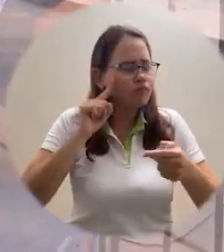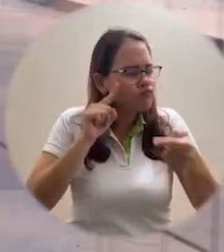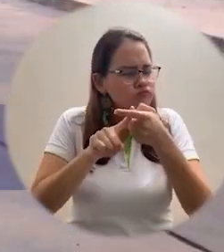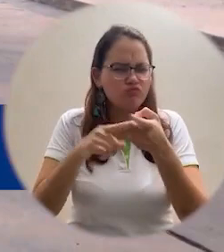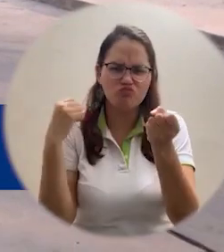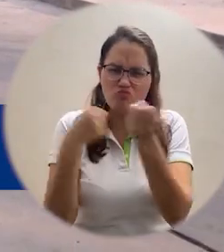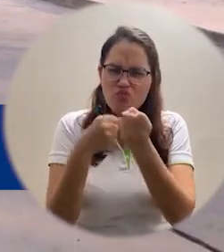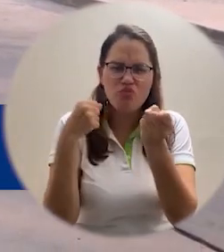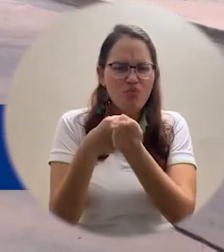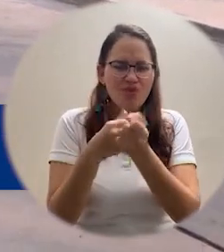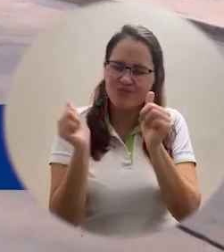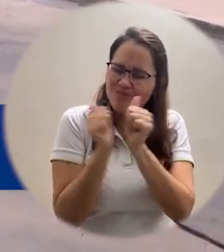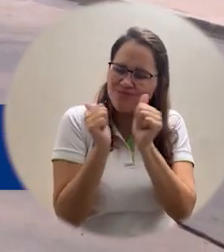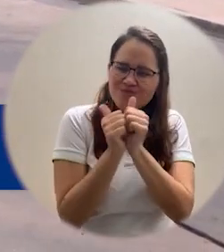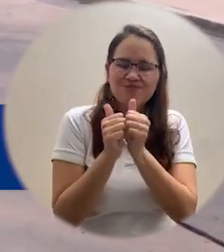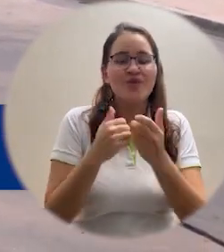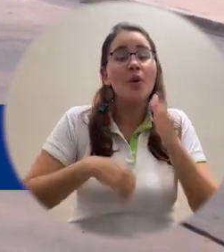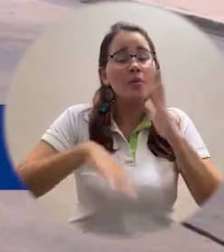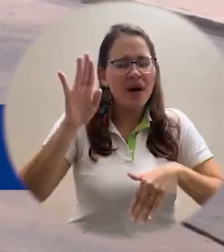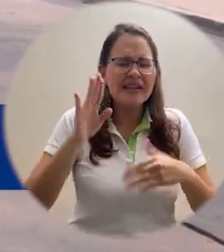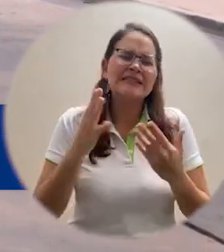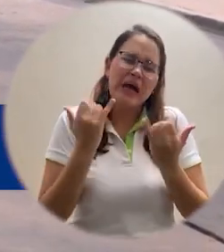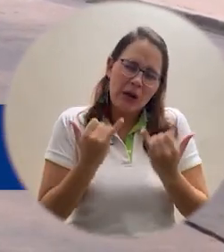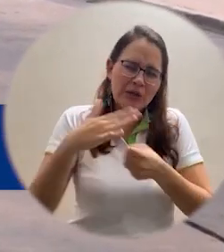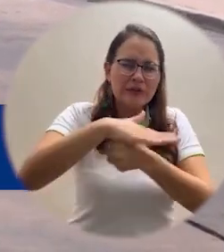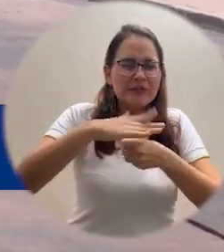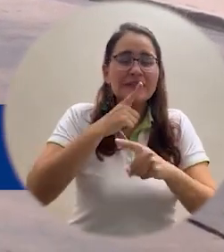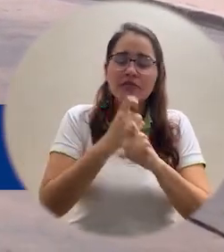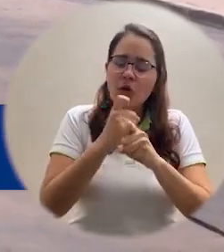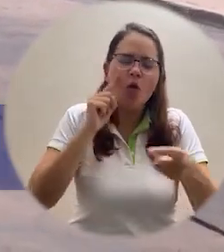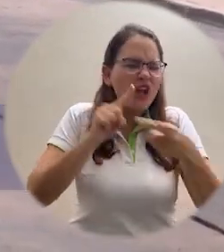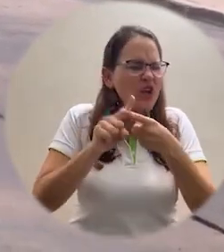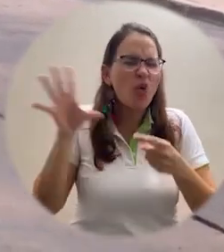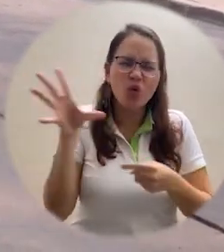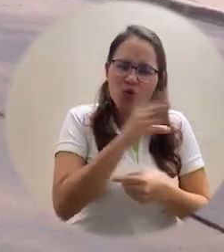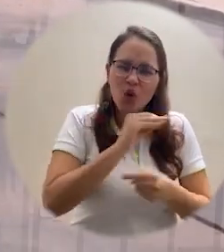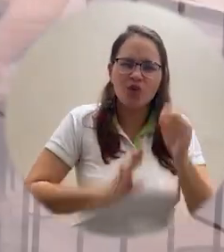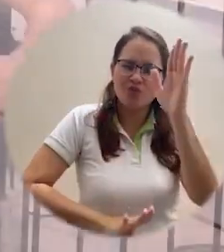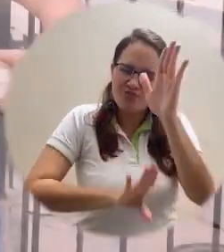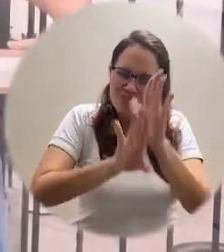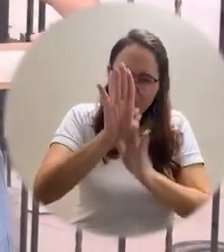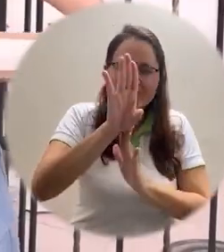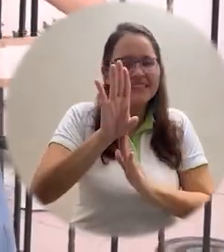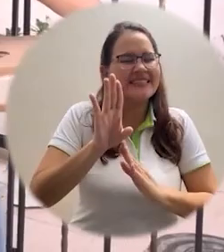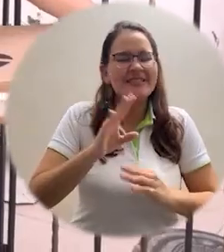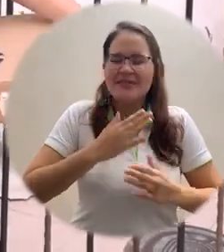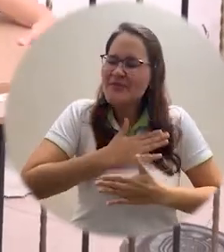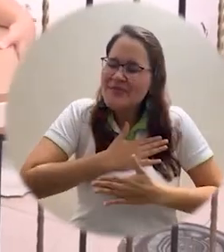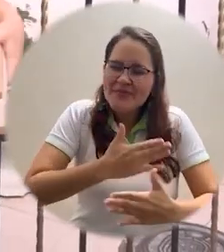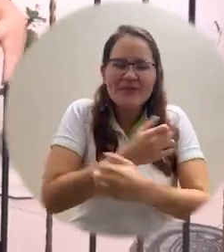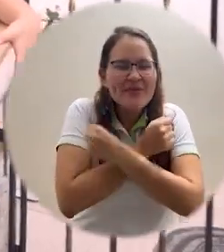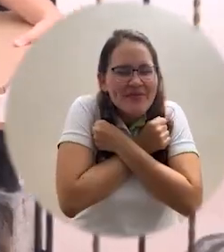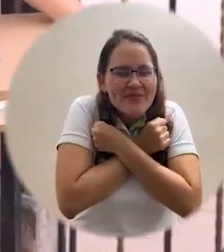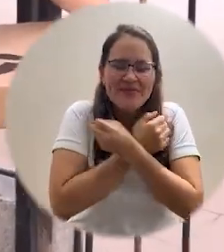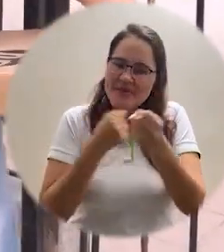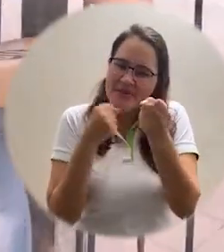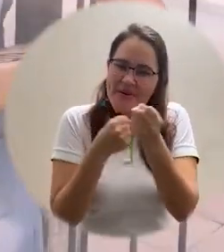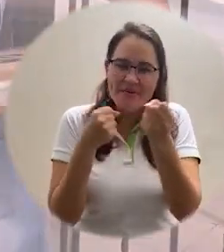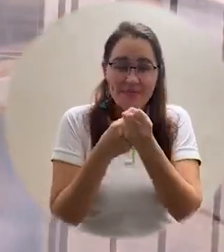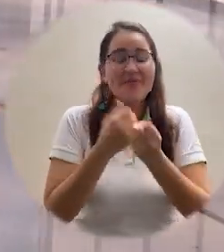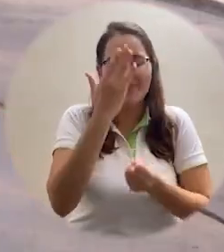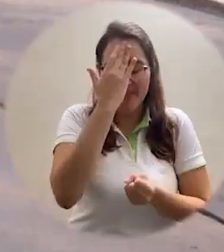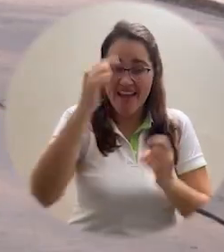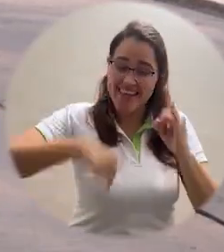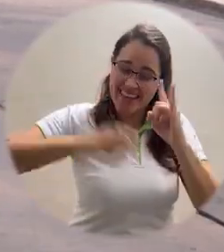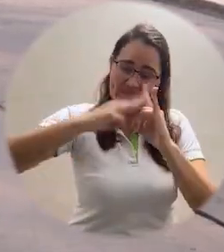Muchas gracias por su compromiso y seguimos acompañándolos y apoyándolos en esta situación tan complicada para que sigamos avanzando en medio de la crisis con todo el apoyo